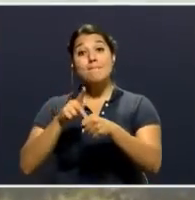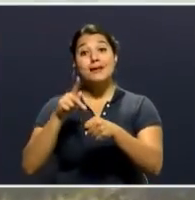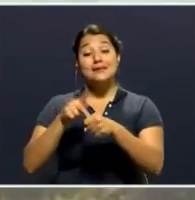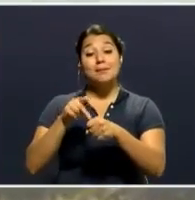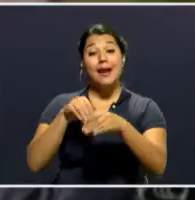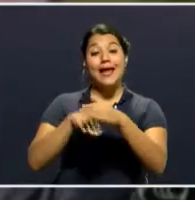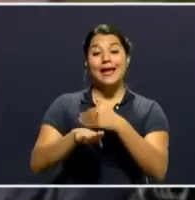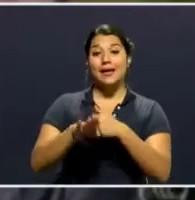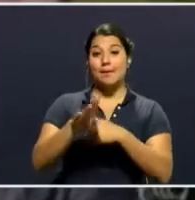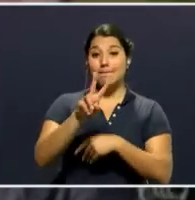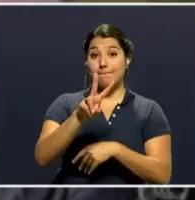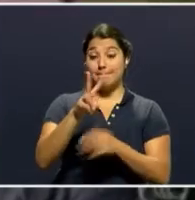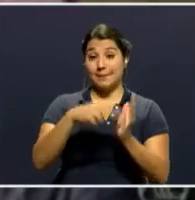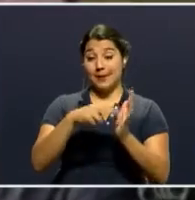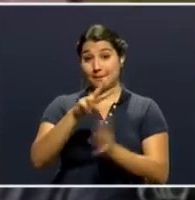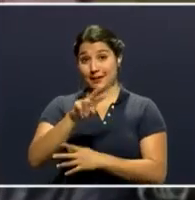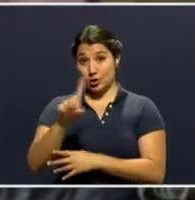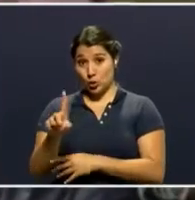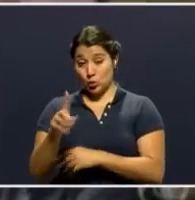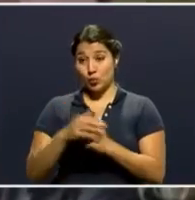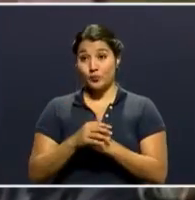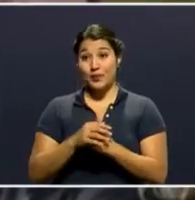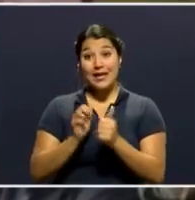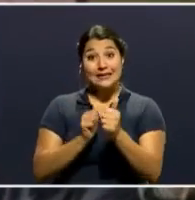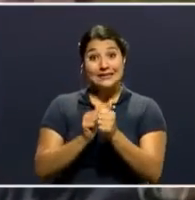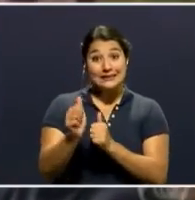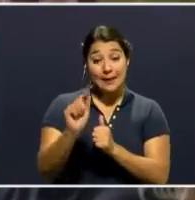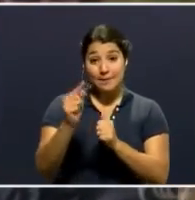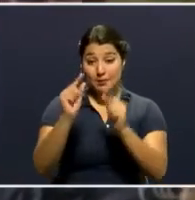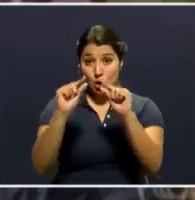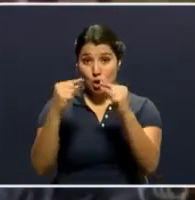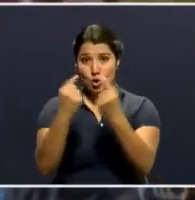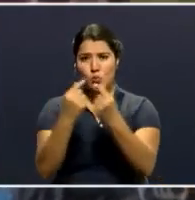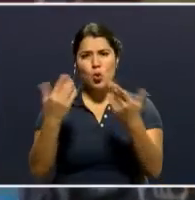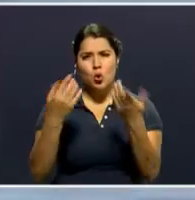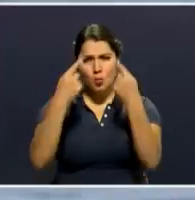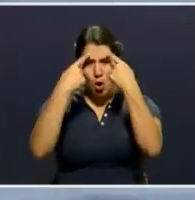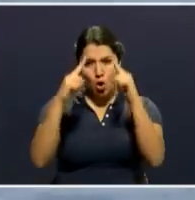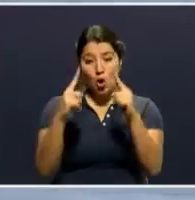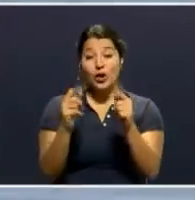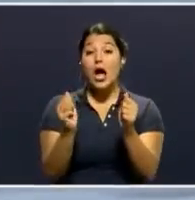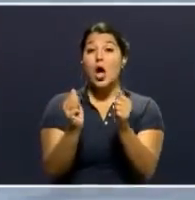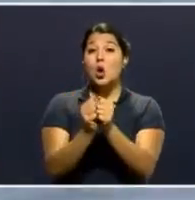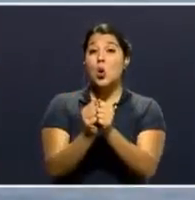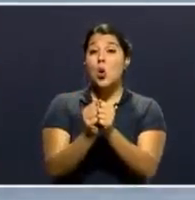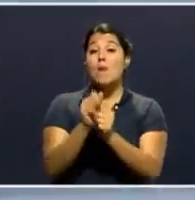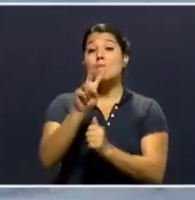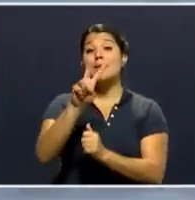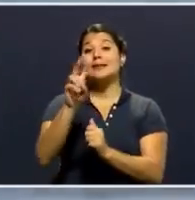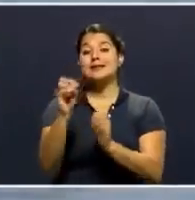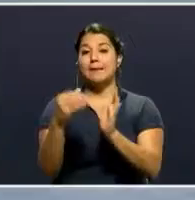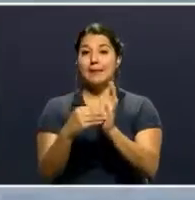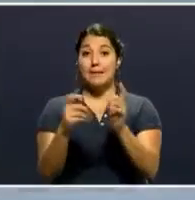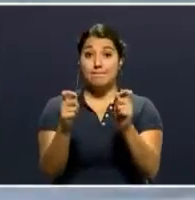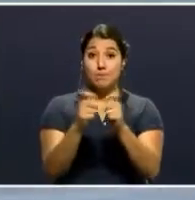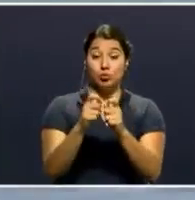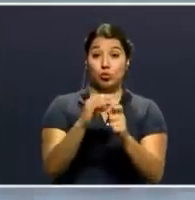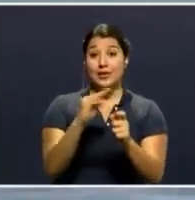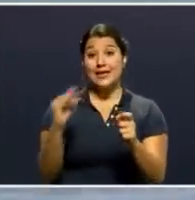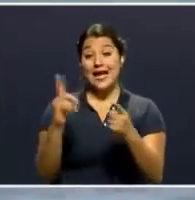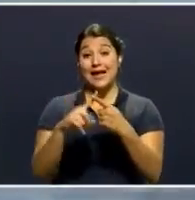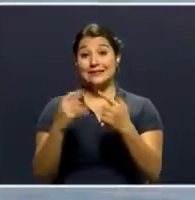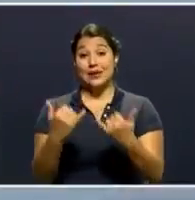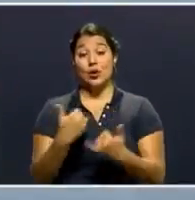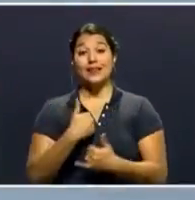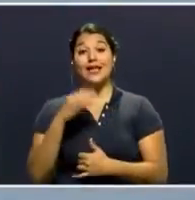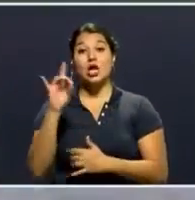2021 esta clasificación a la primera división se logra con un total estimado de 20.000 puntos y hasta el momento sumó